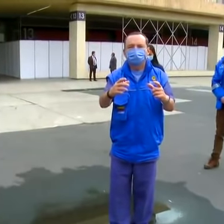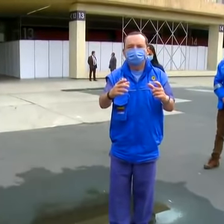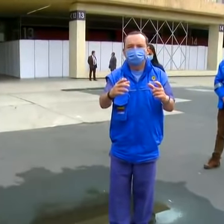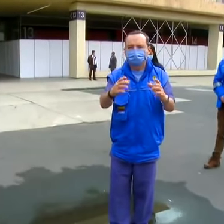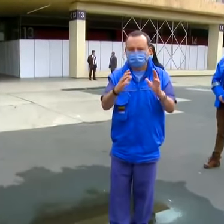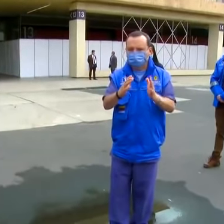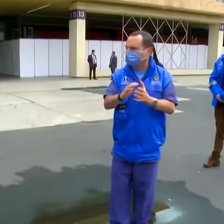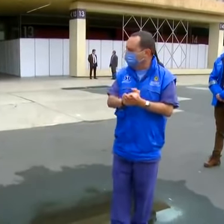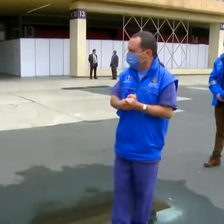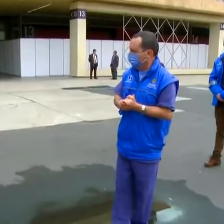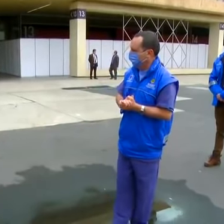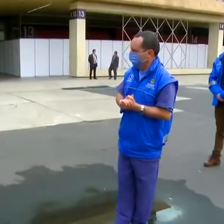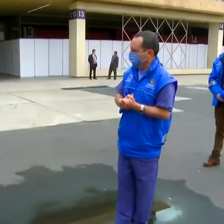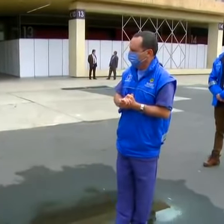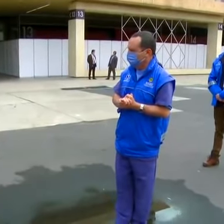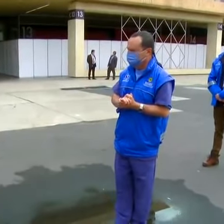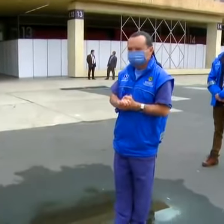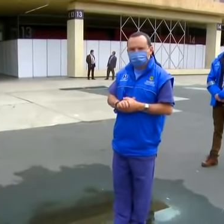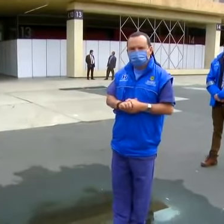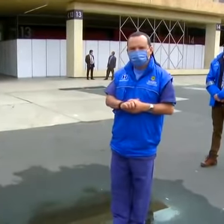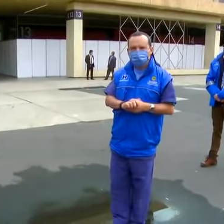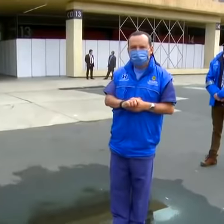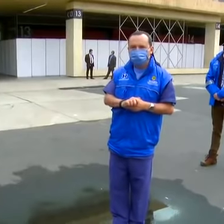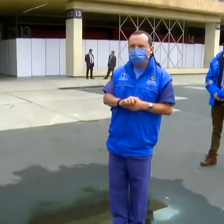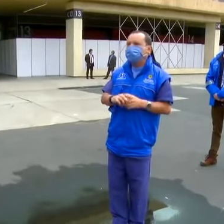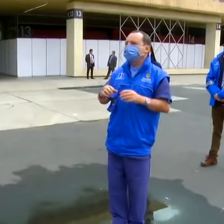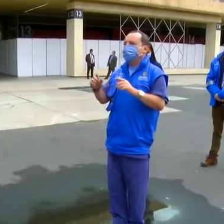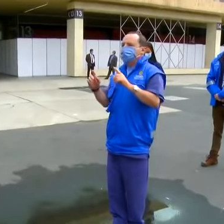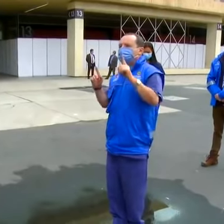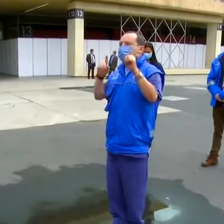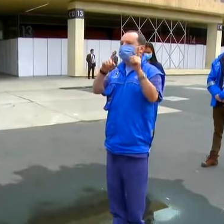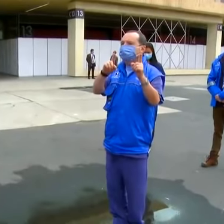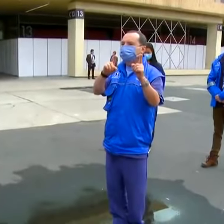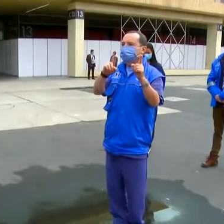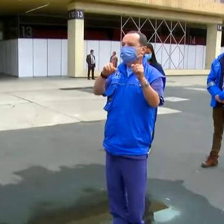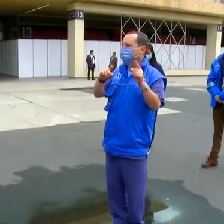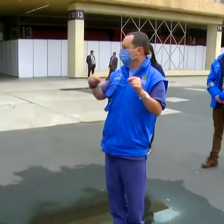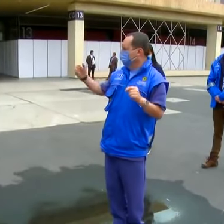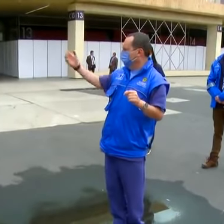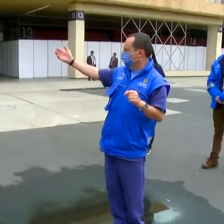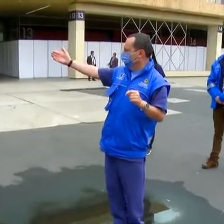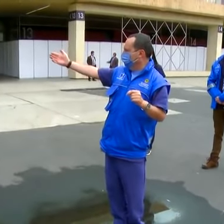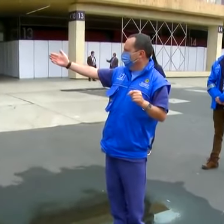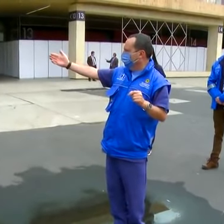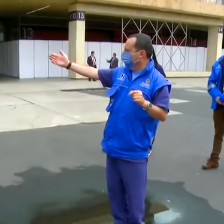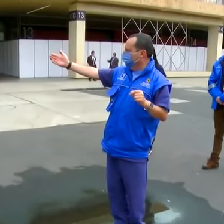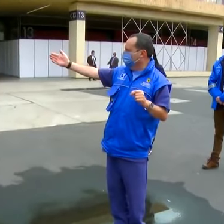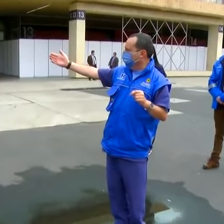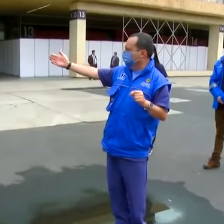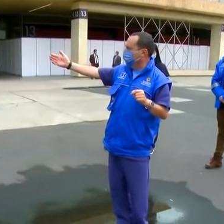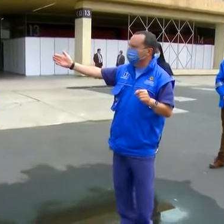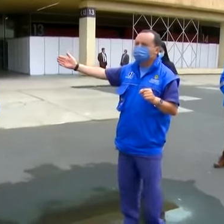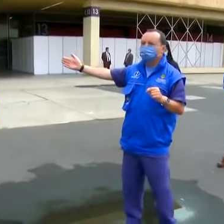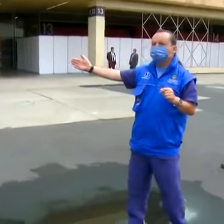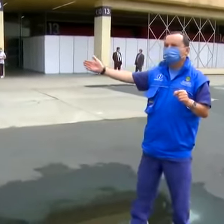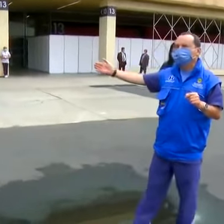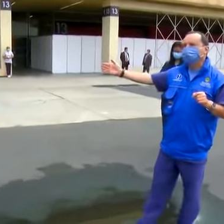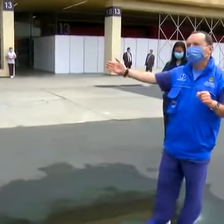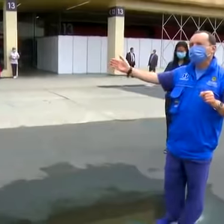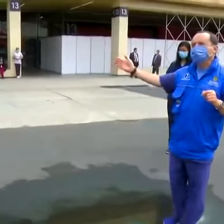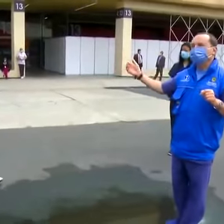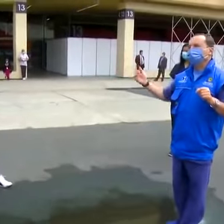en que se van necesitando y hoy damos el servicio a las primeras de la mano suya. En este instante le quiero pedir a la doctora Marta Yolanda, que es la gerente del